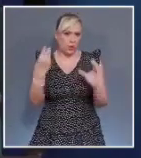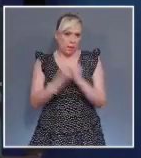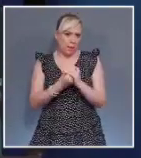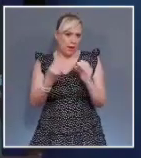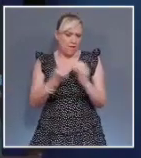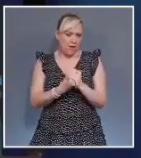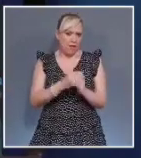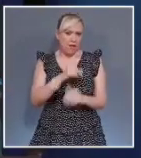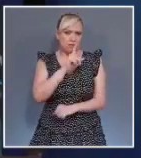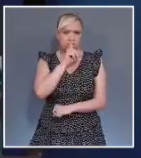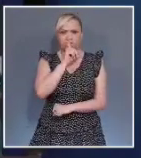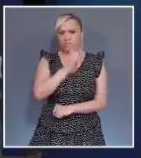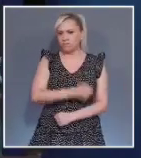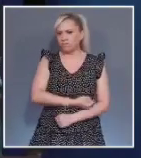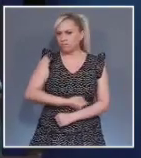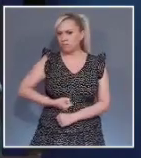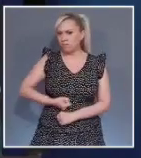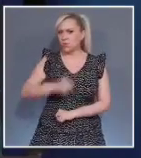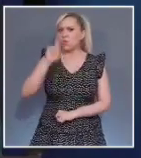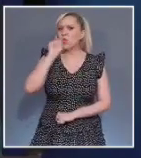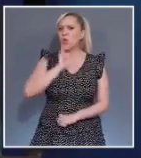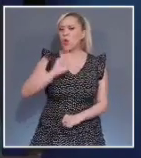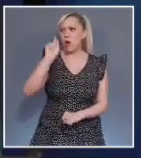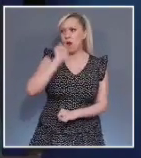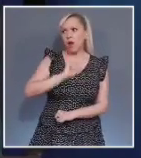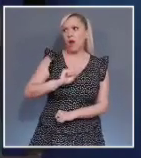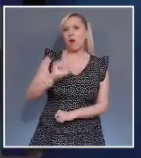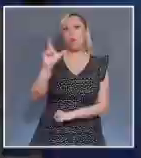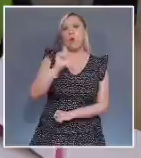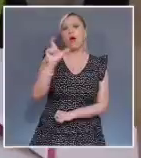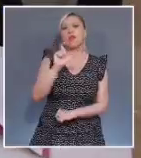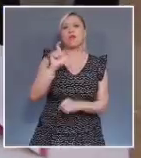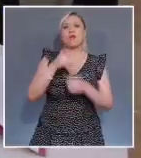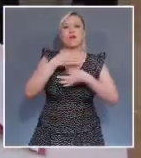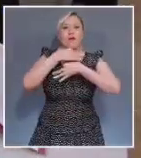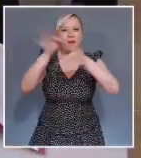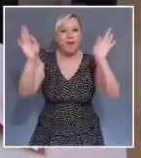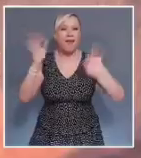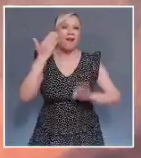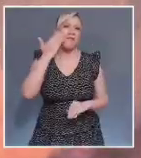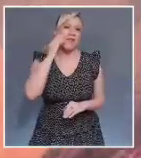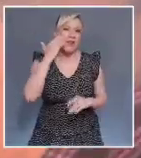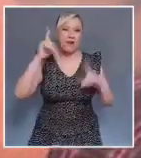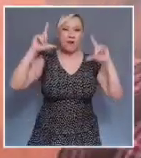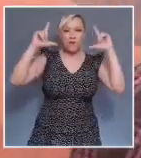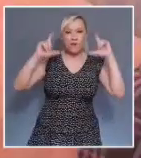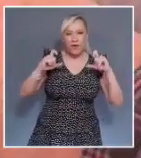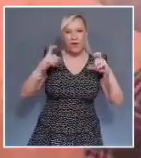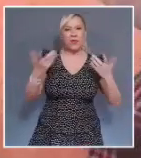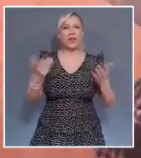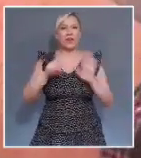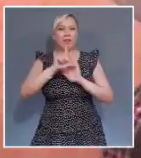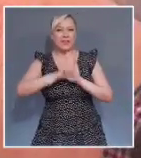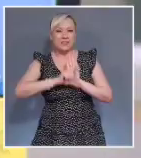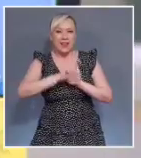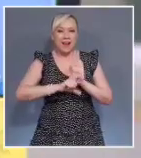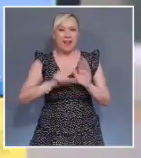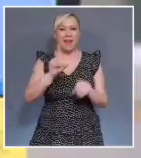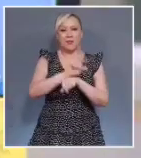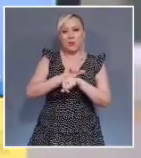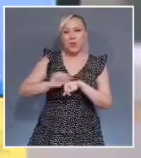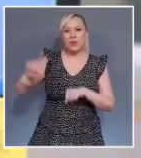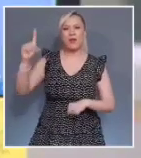mujeres que comparten contenidos en la red. El tercer tribunal colegiado en materia civil del